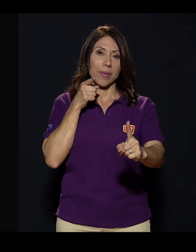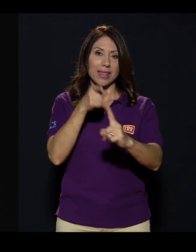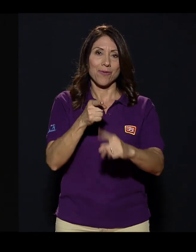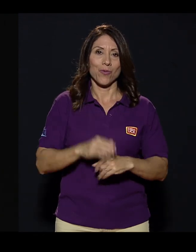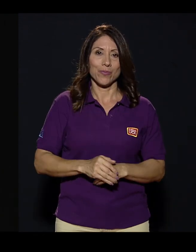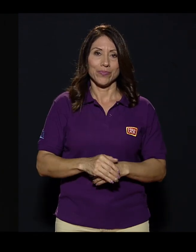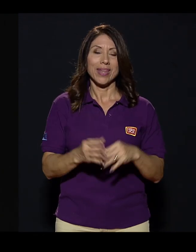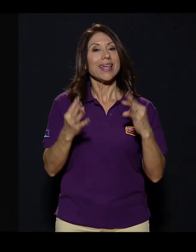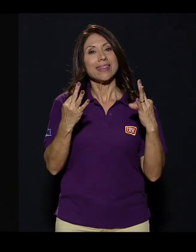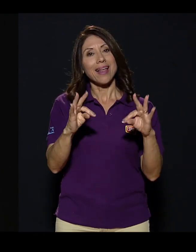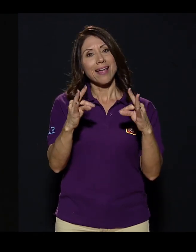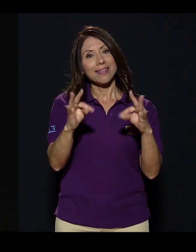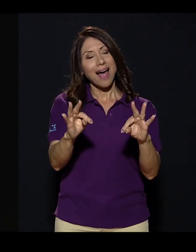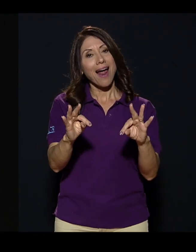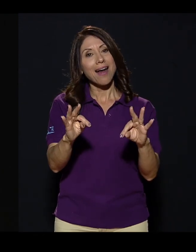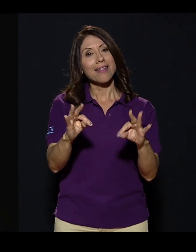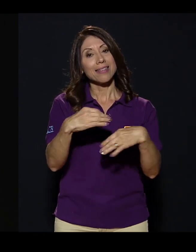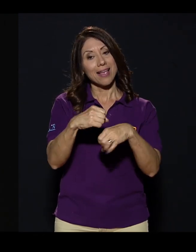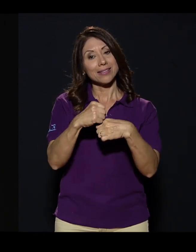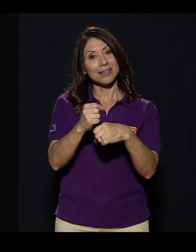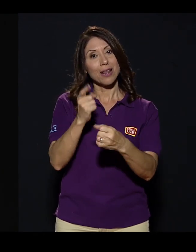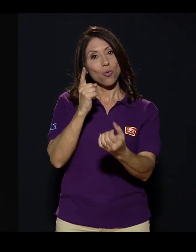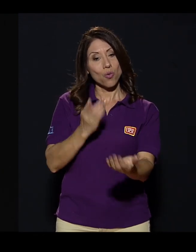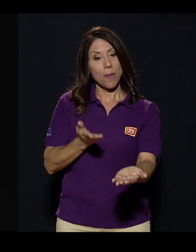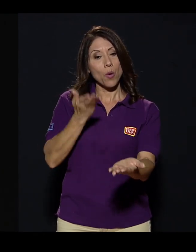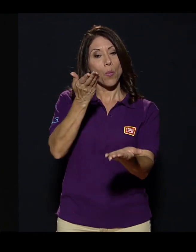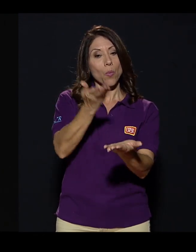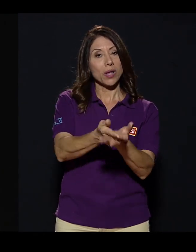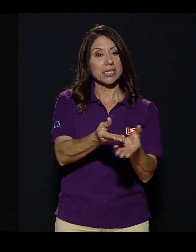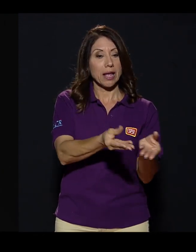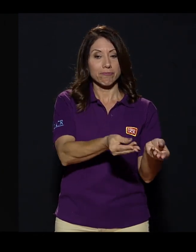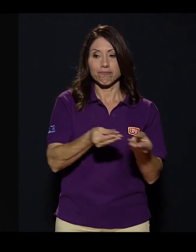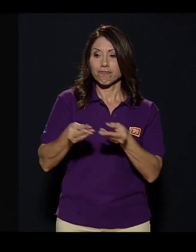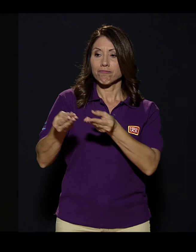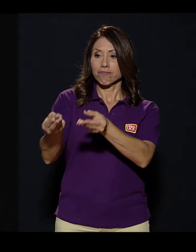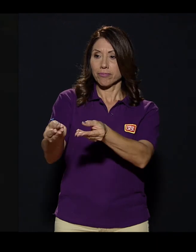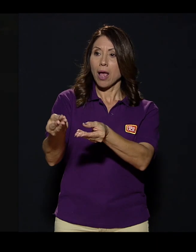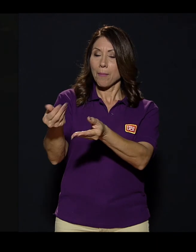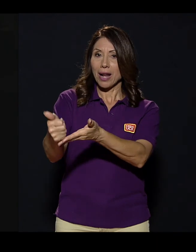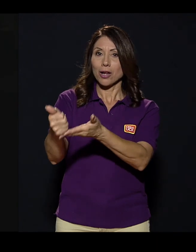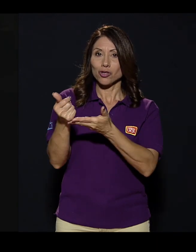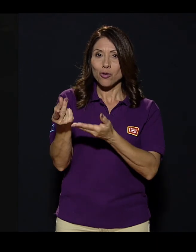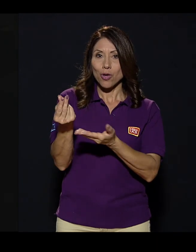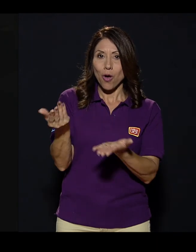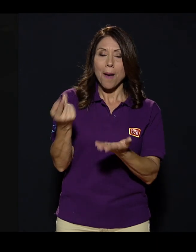para poder seguir haciendo lo que nos gusta, ayudar en lo que es el deporte adaptado. Muchísimas gracias.